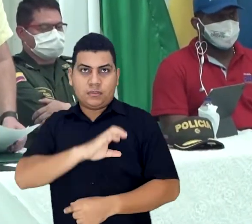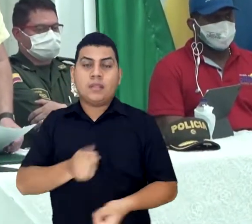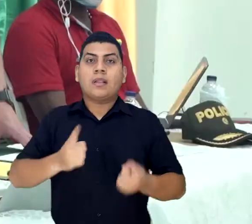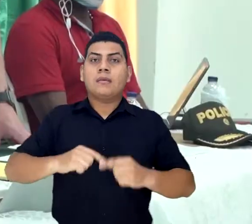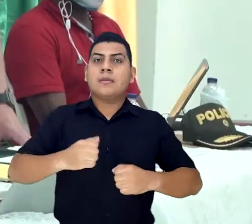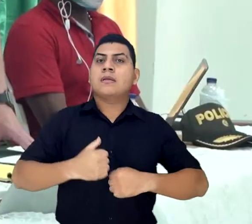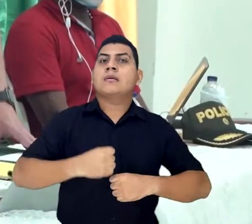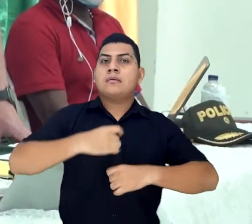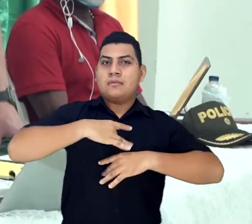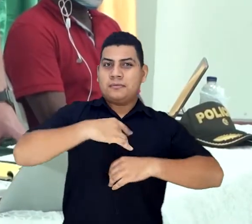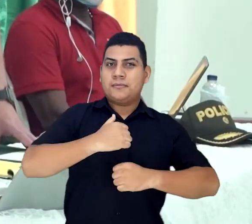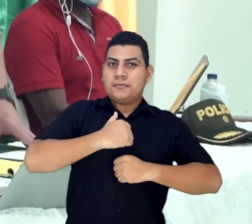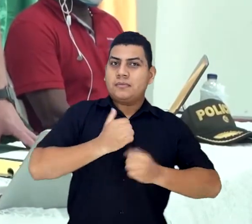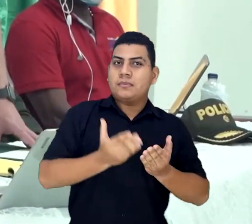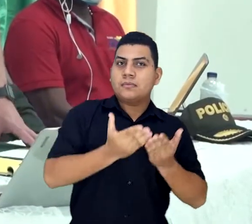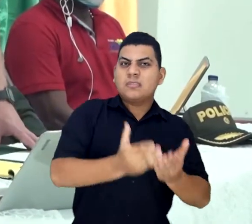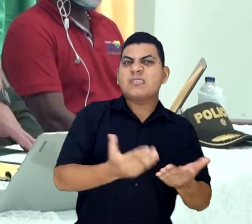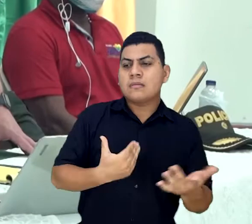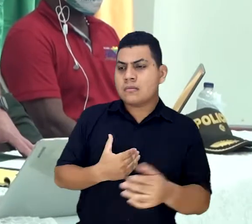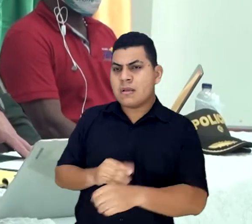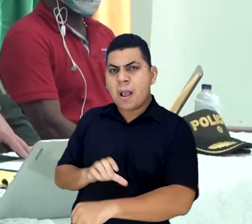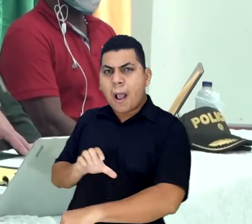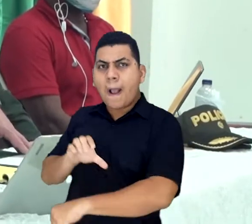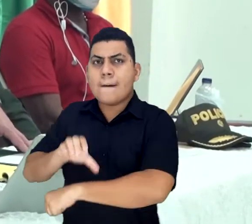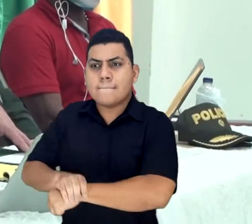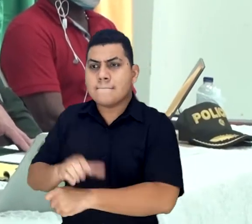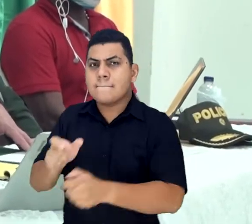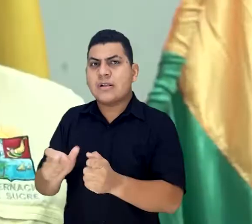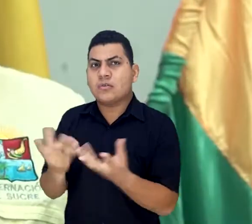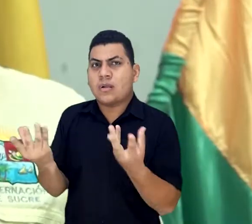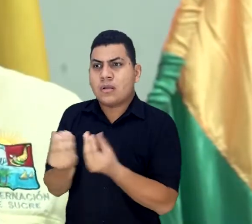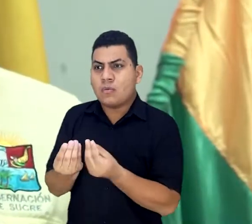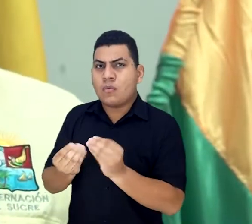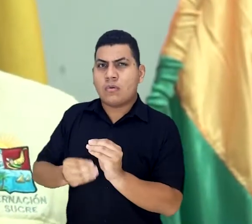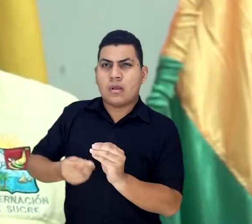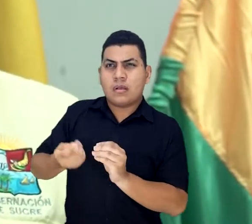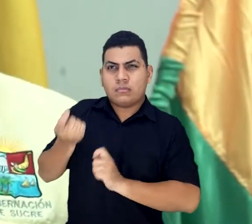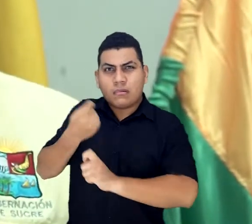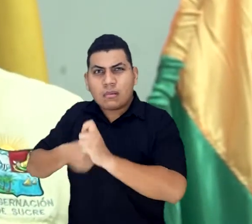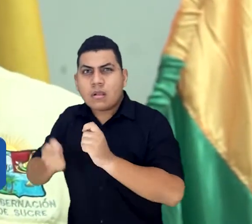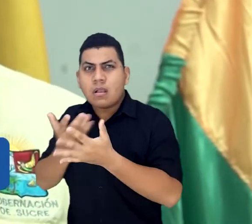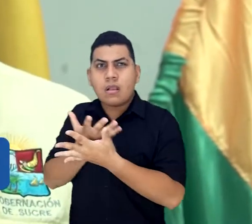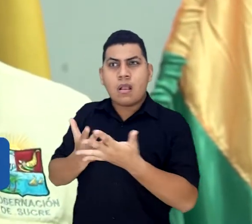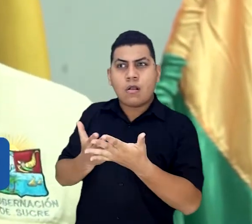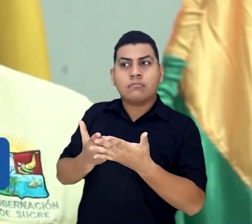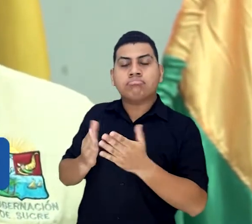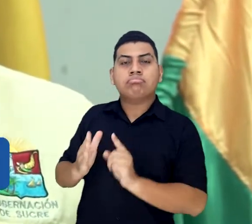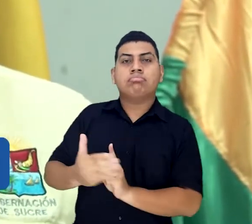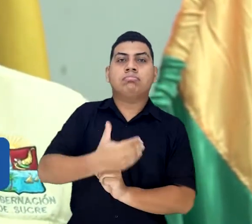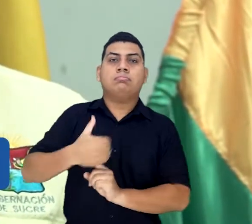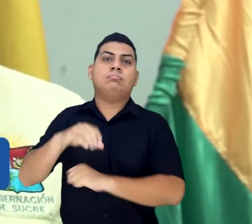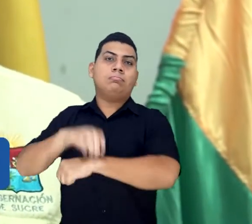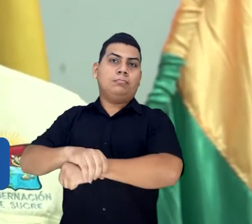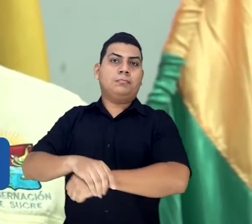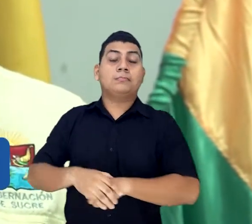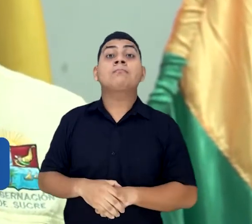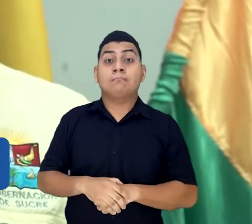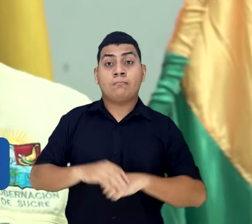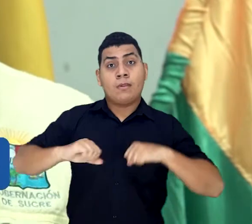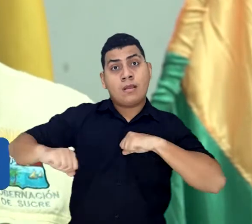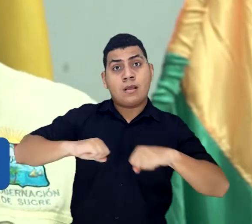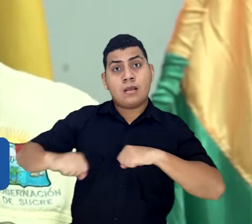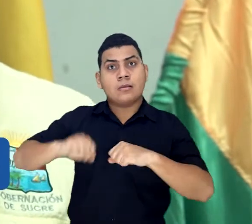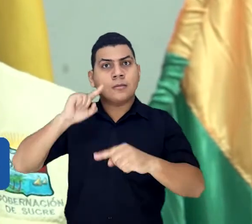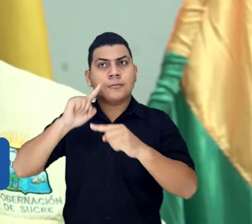Armada Nacional, como la captura de miembros claves del Clan del Golfo. Tenemos la tarea que la acción integral del Estado le dé los